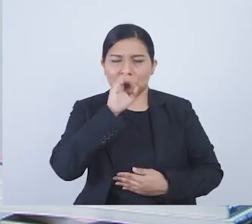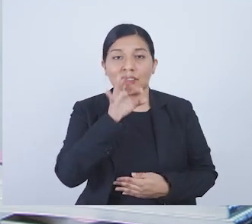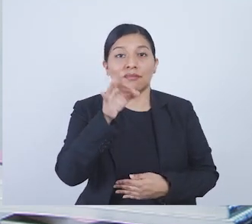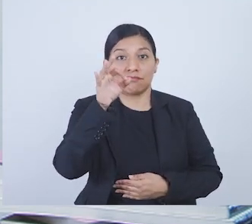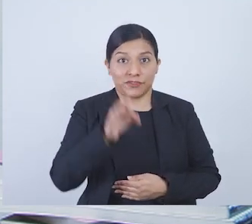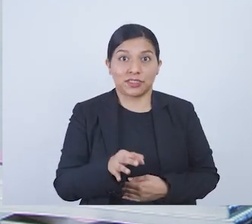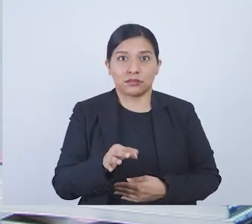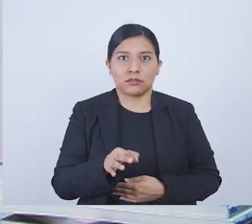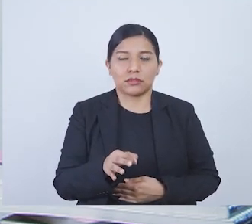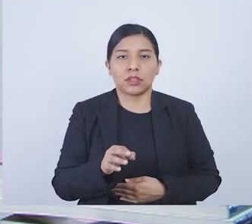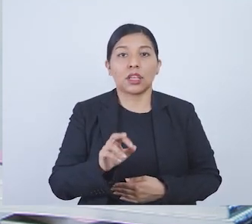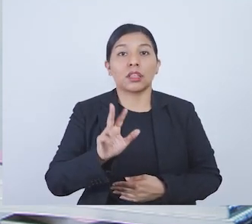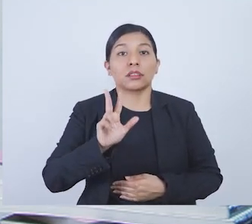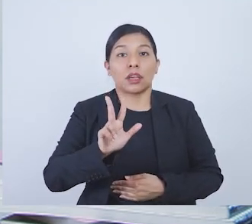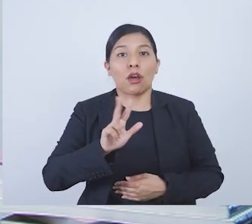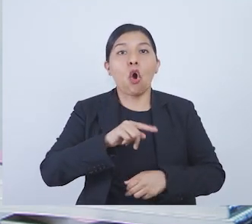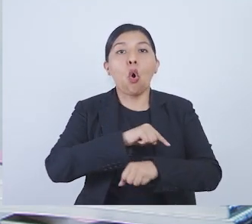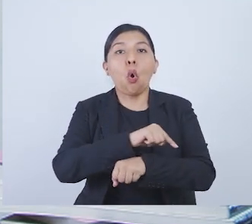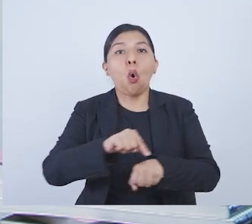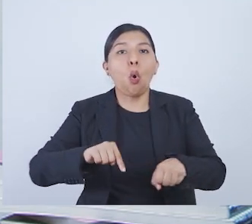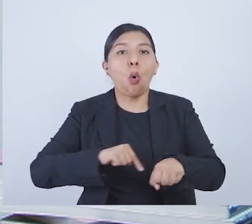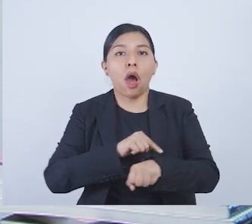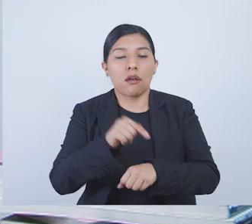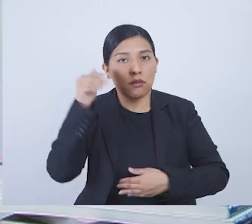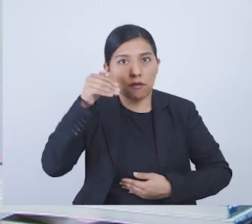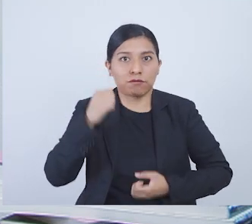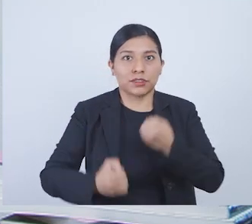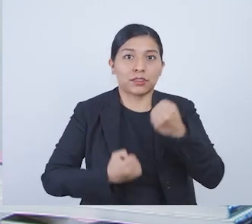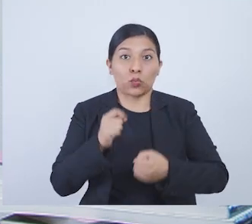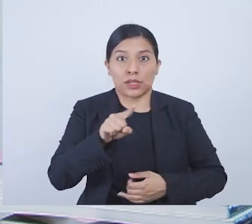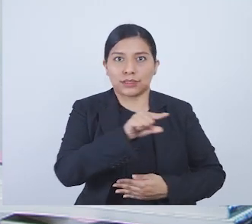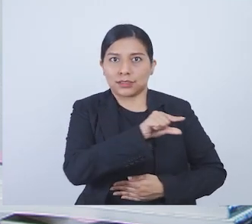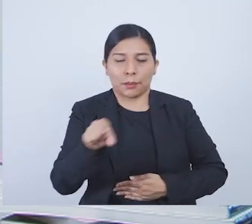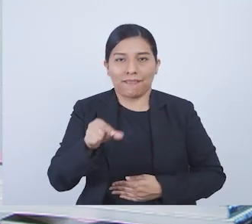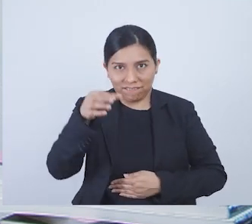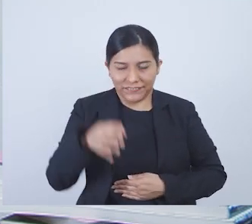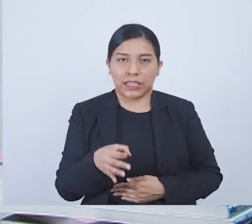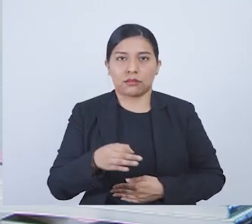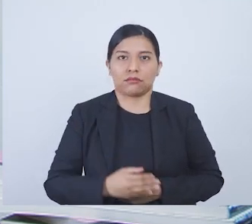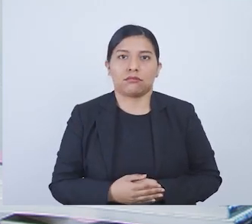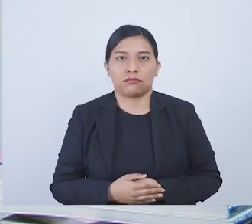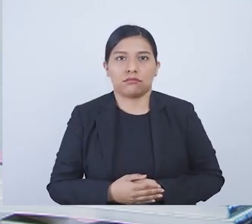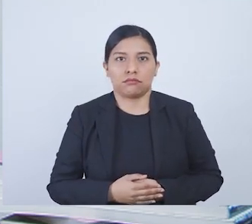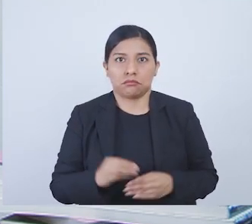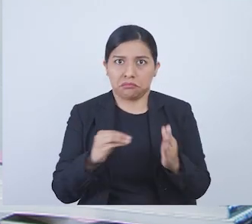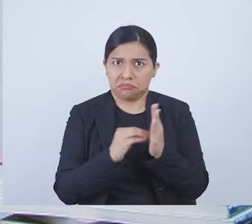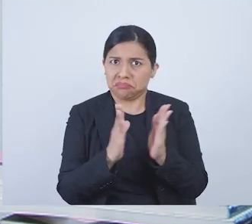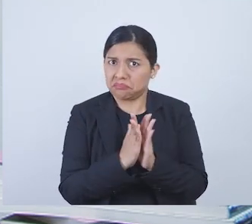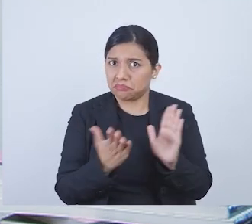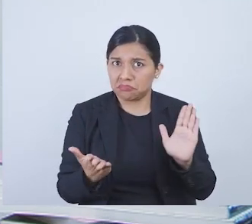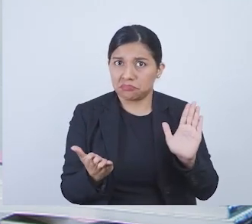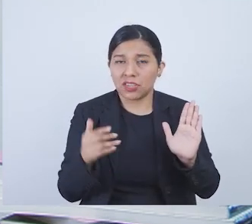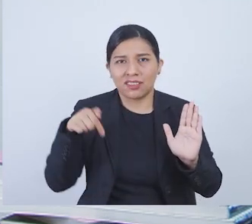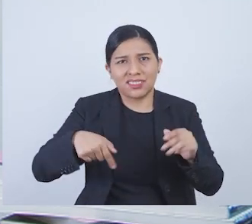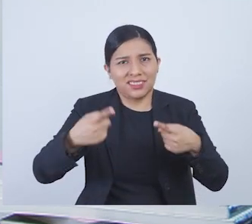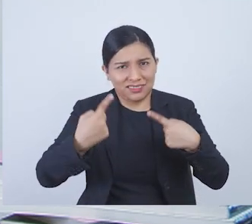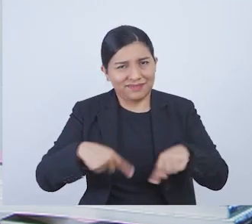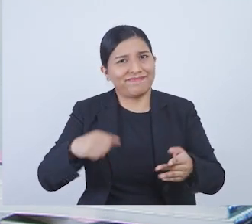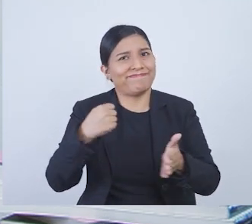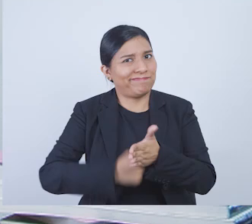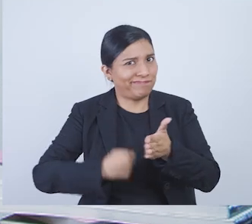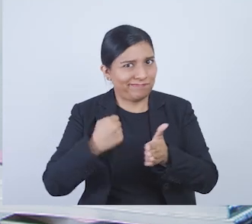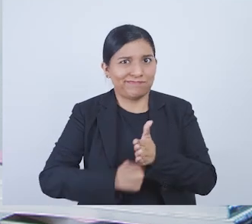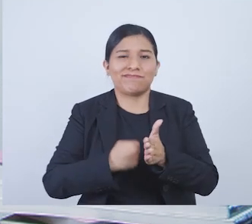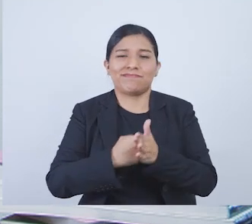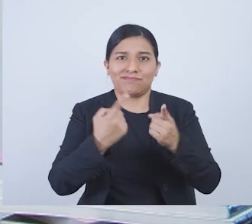haber 3 horas de educación física semanales. Ahora, aún en día, estamos luchando contra ese